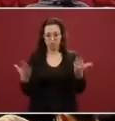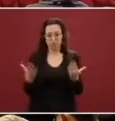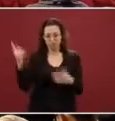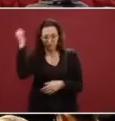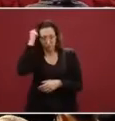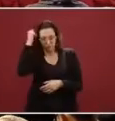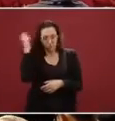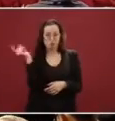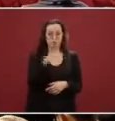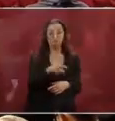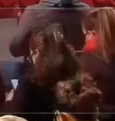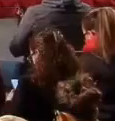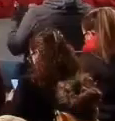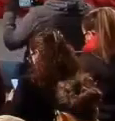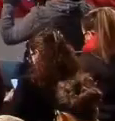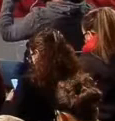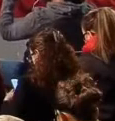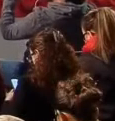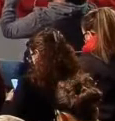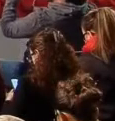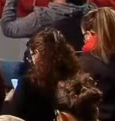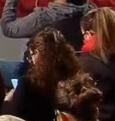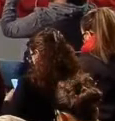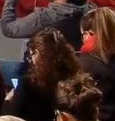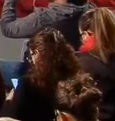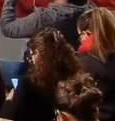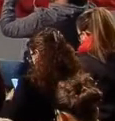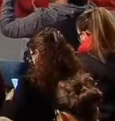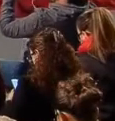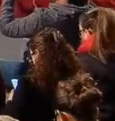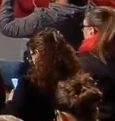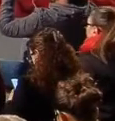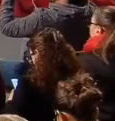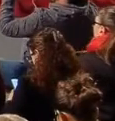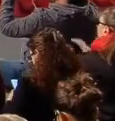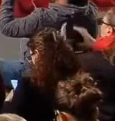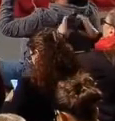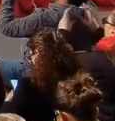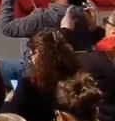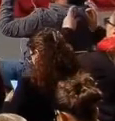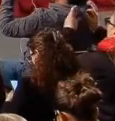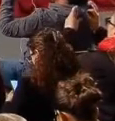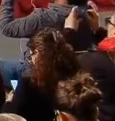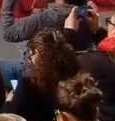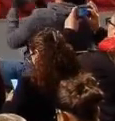Efectivamente, tenemos una diferencia abismal entre un presupuesto y otro. El presupuesto del aeropuerto de Texcoco rondaba